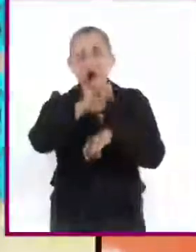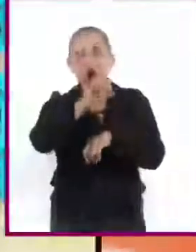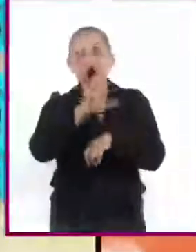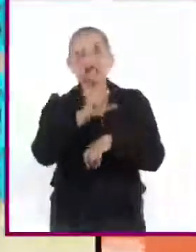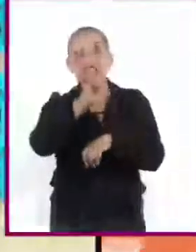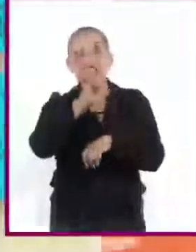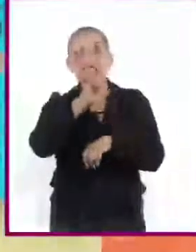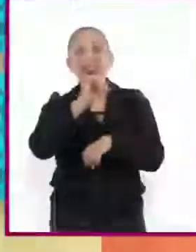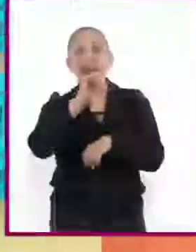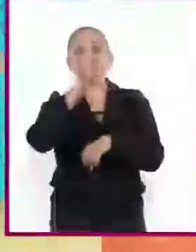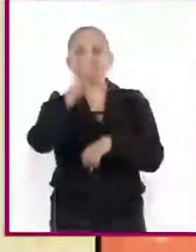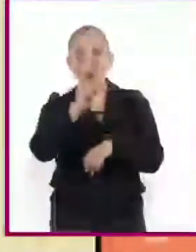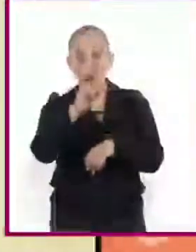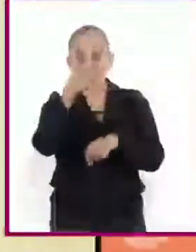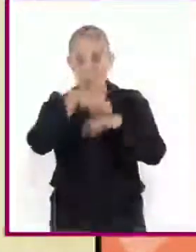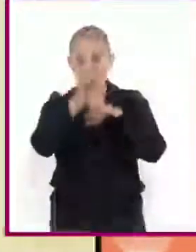oxidación.